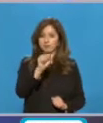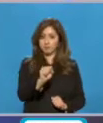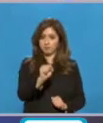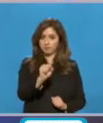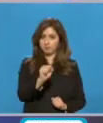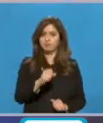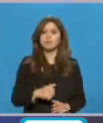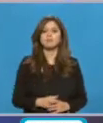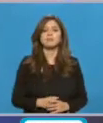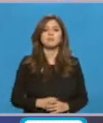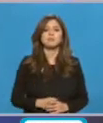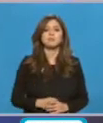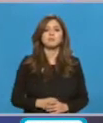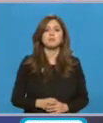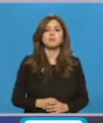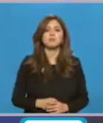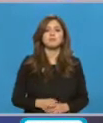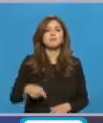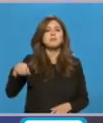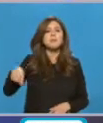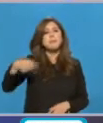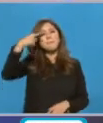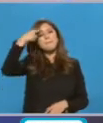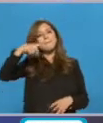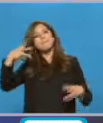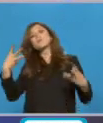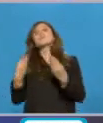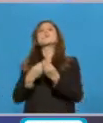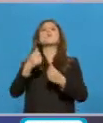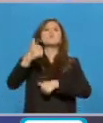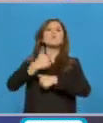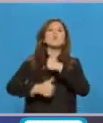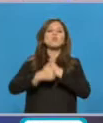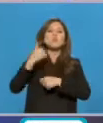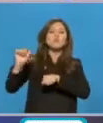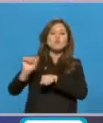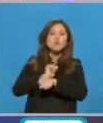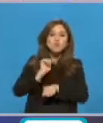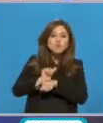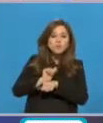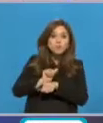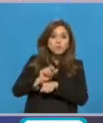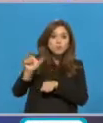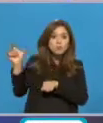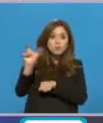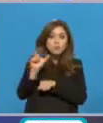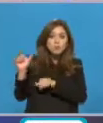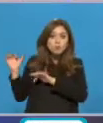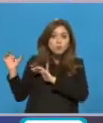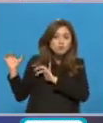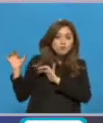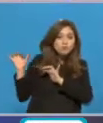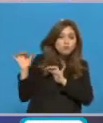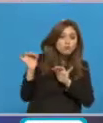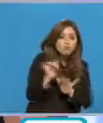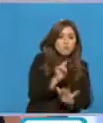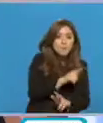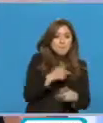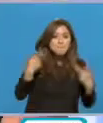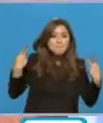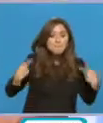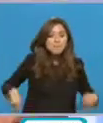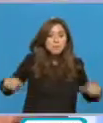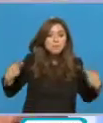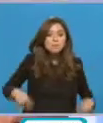aunque era, como digamos, para aderezar las carreras, en el momento en el que se da todo esto, el público